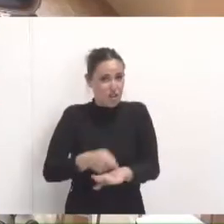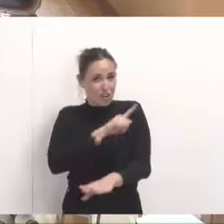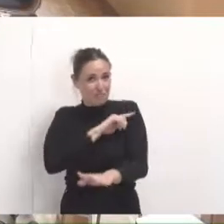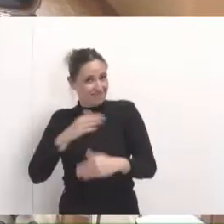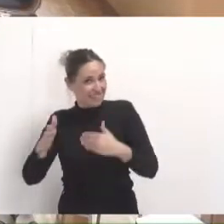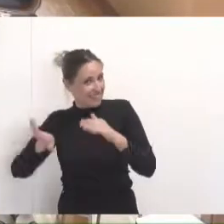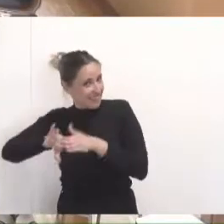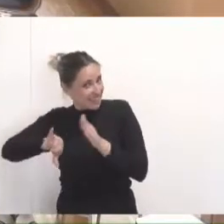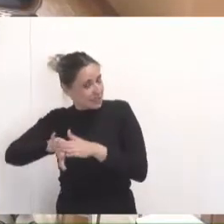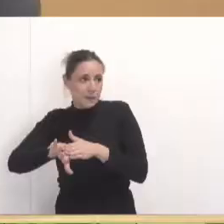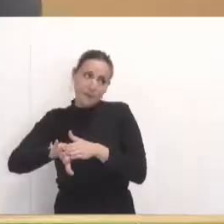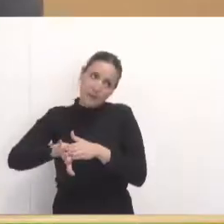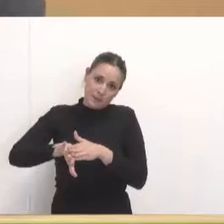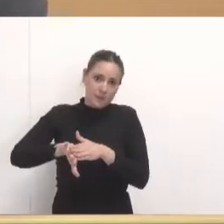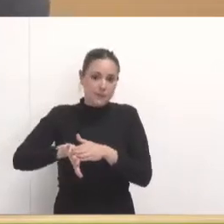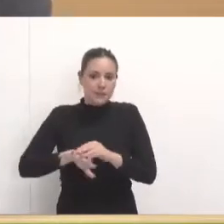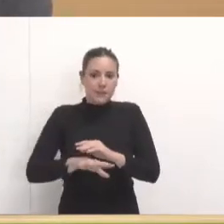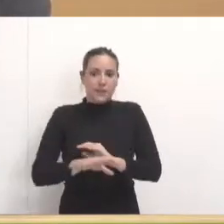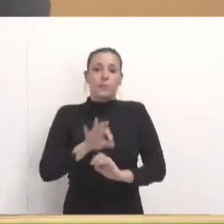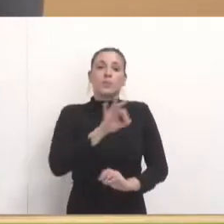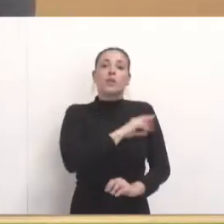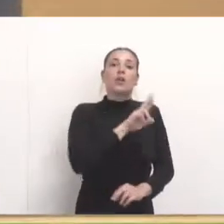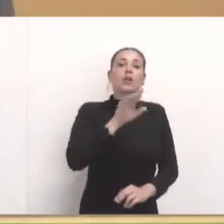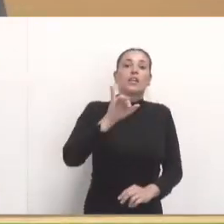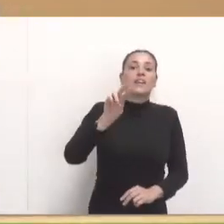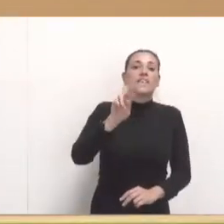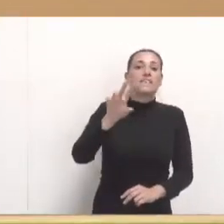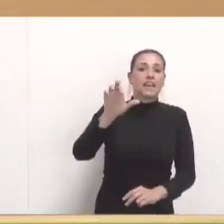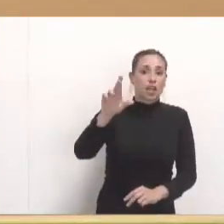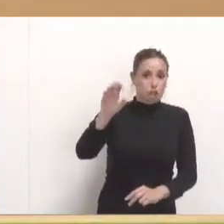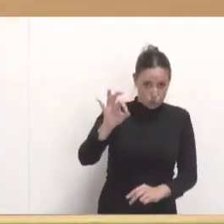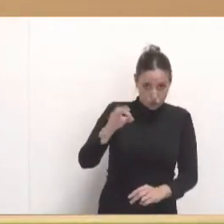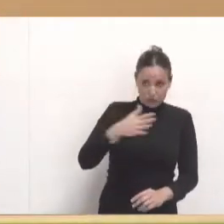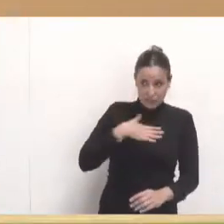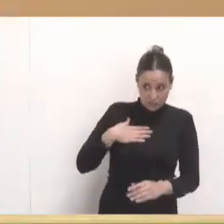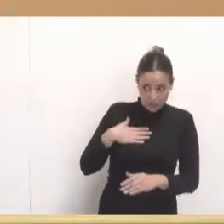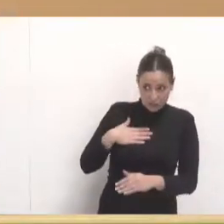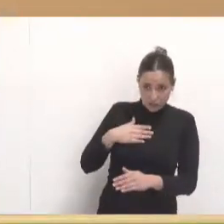Señor Rivero, ¿quiere intervenir en un segundo turno? Sí, señora. Bueno, aclarar que...